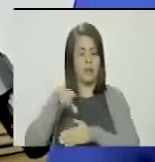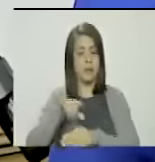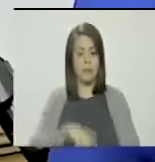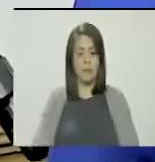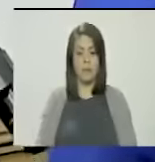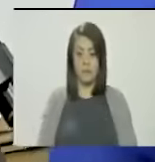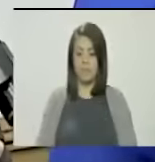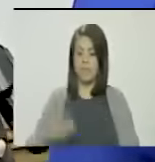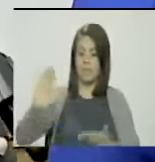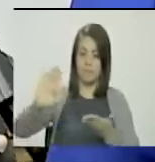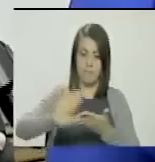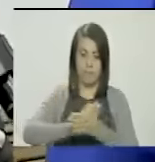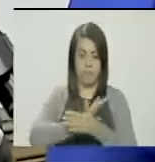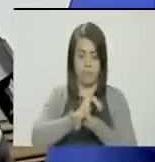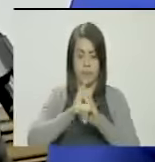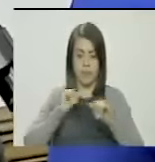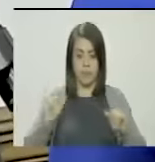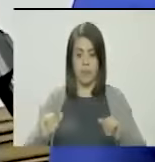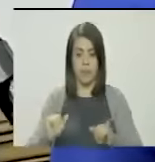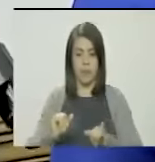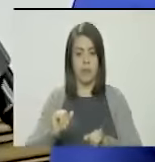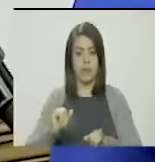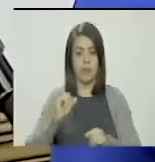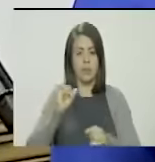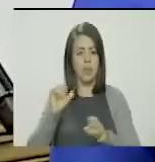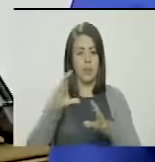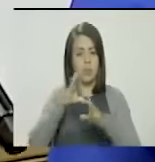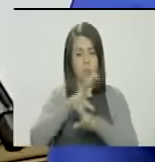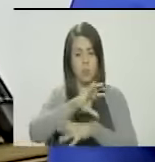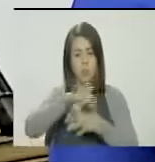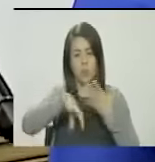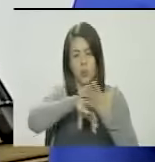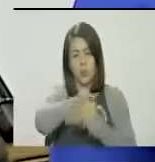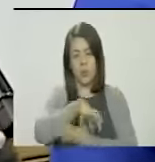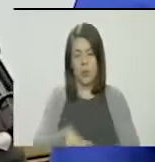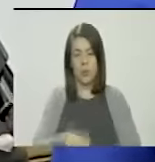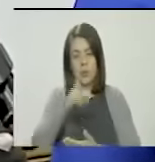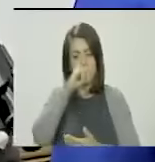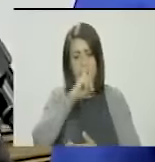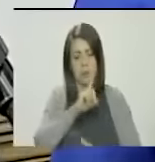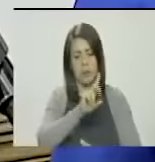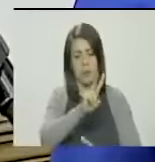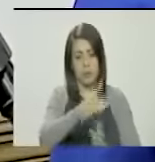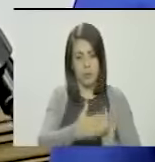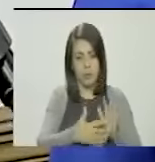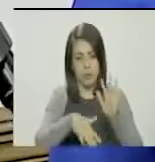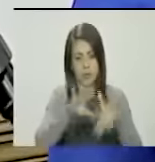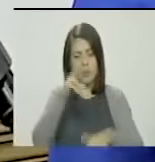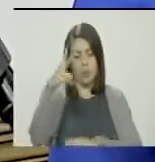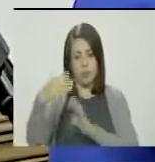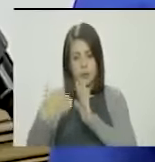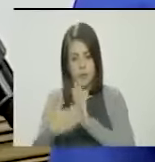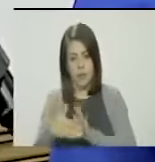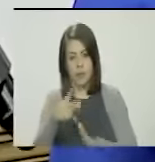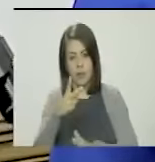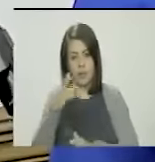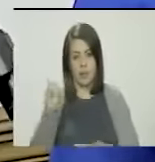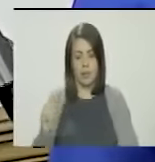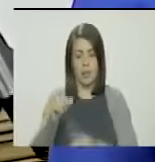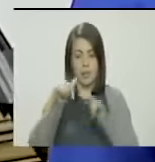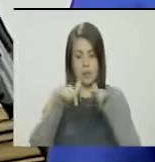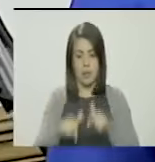sido devastado por los heraldos negros de la oscuridad que asolaron entre los años 2015 y